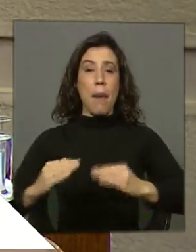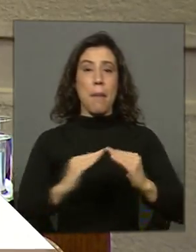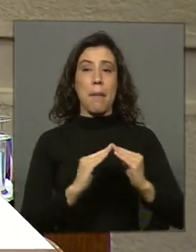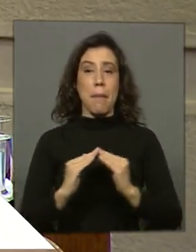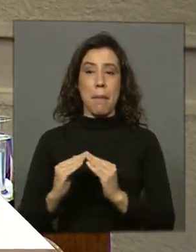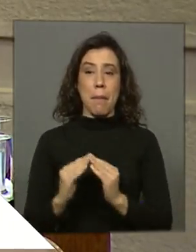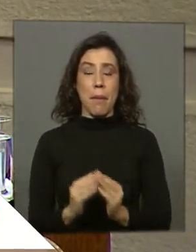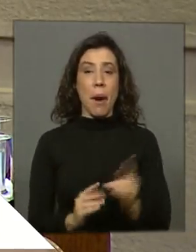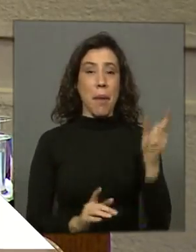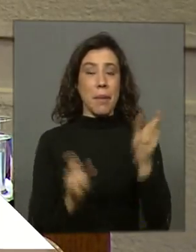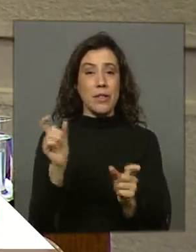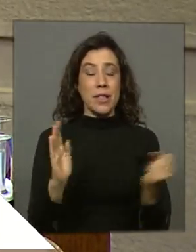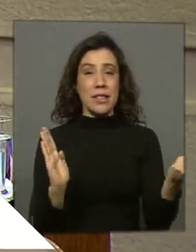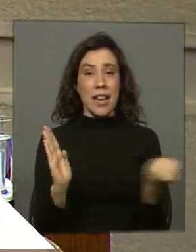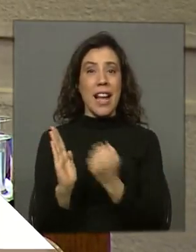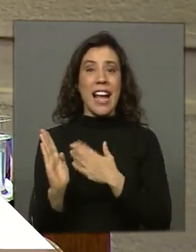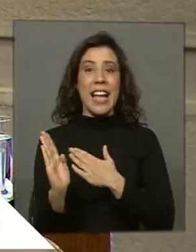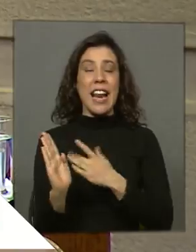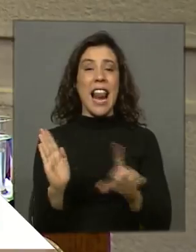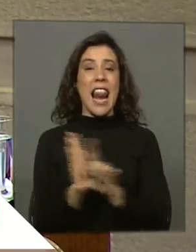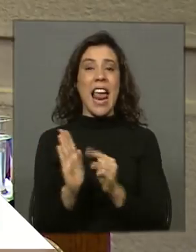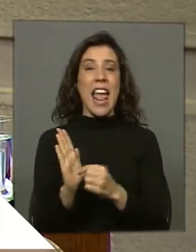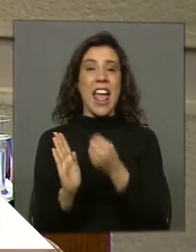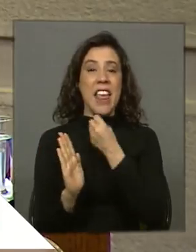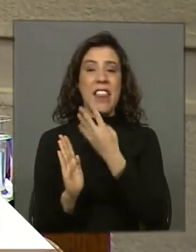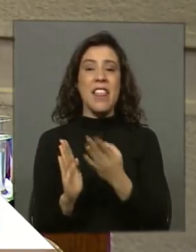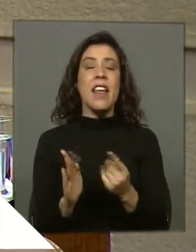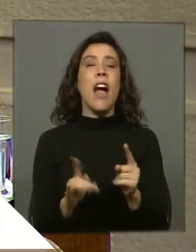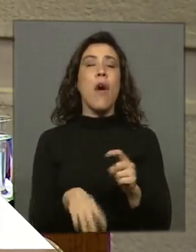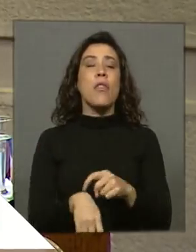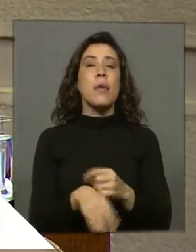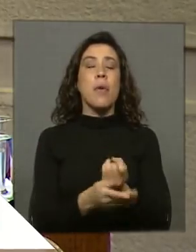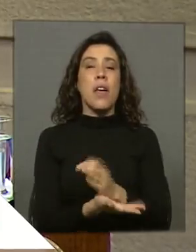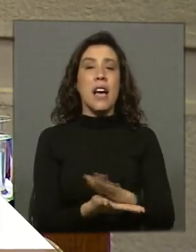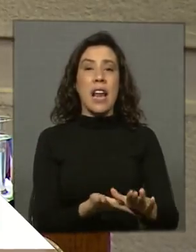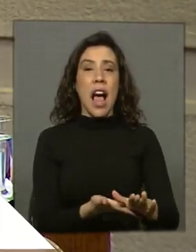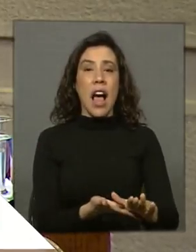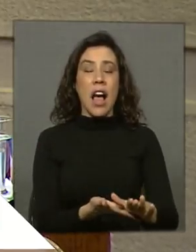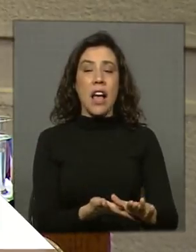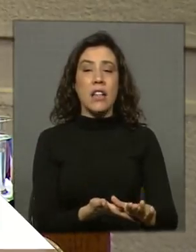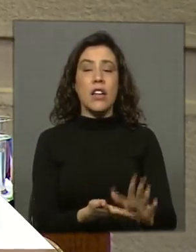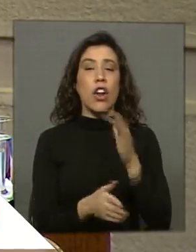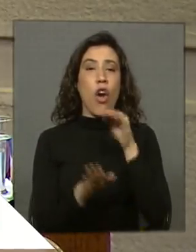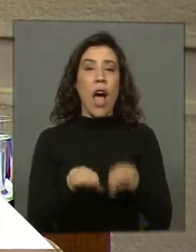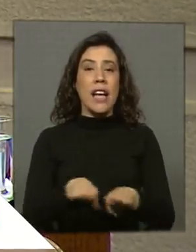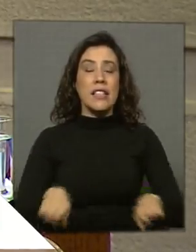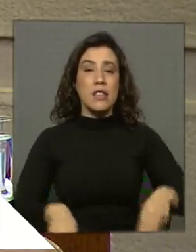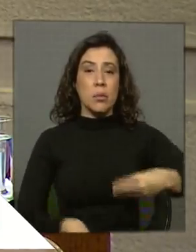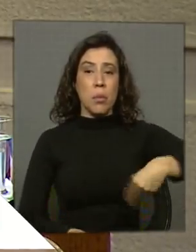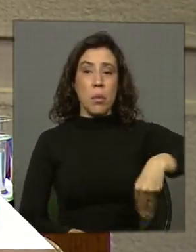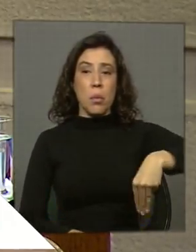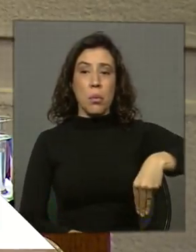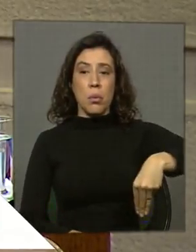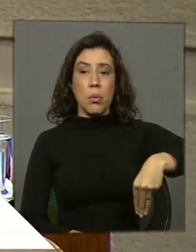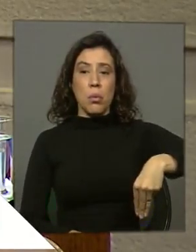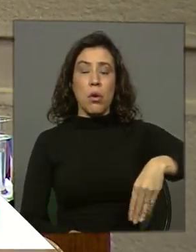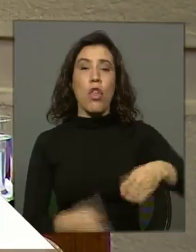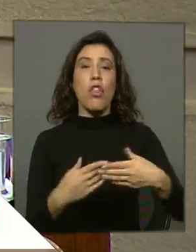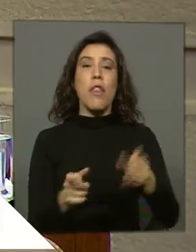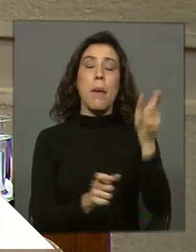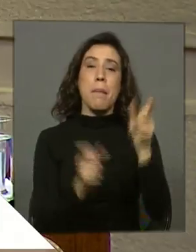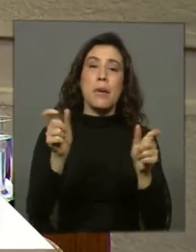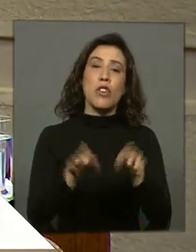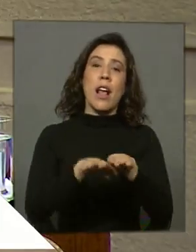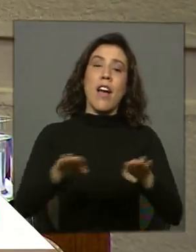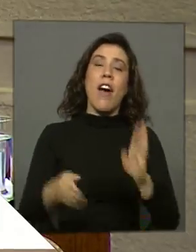los detractores quieren que por ley se decrete un margen de gratuidad que no tendría los estacionamientos municipales donde se estacionan las personas